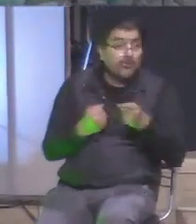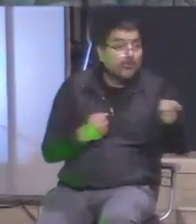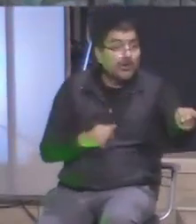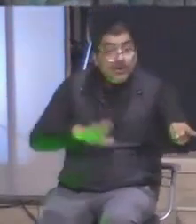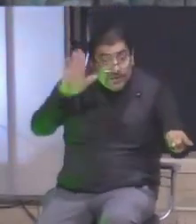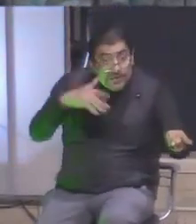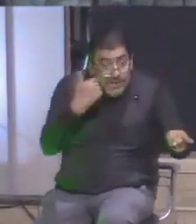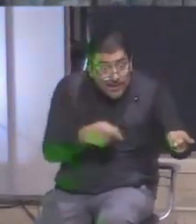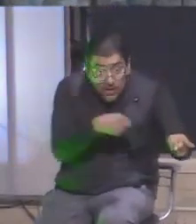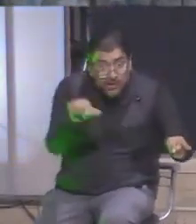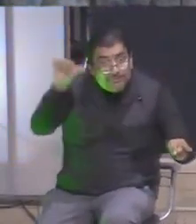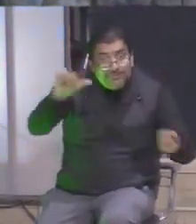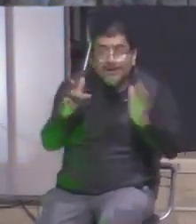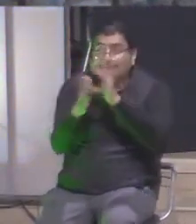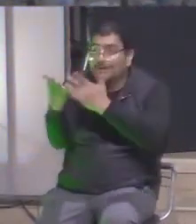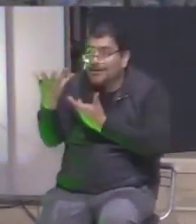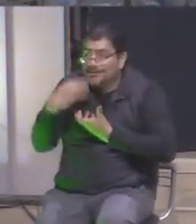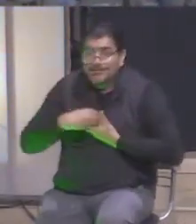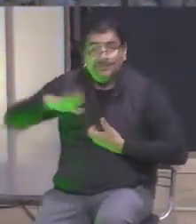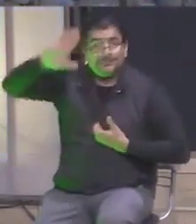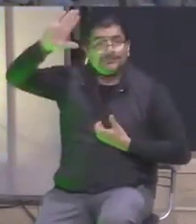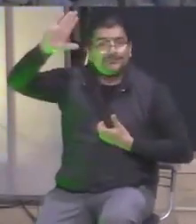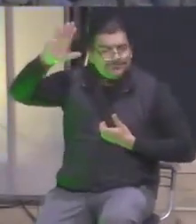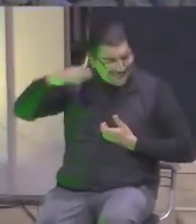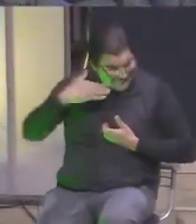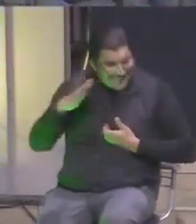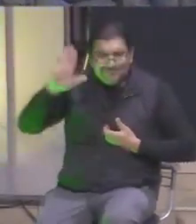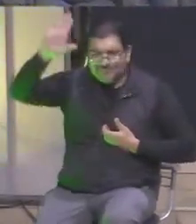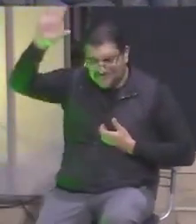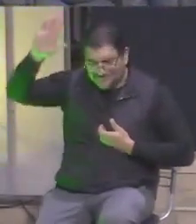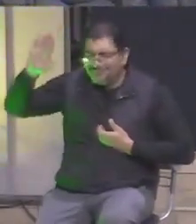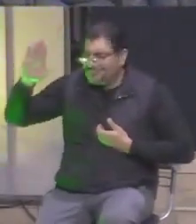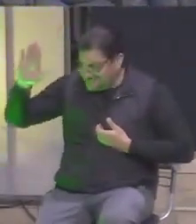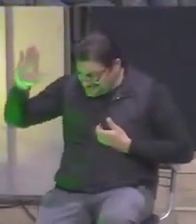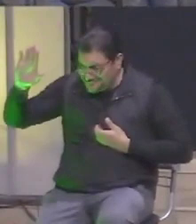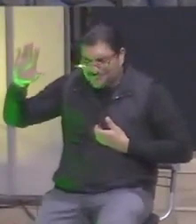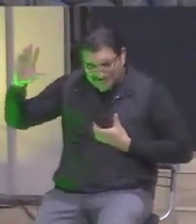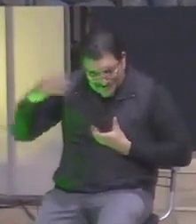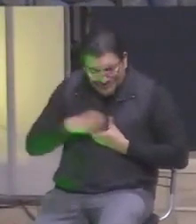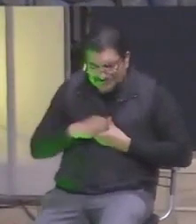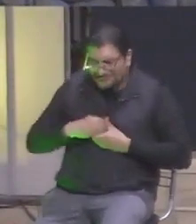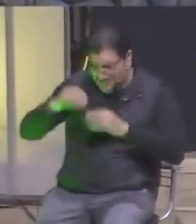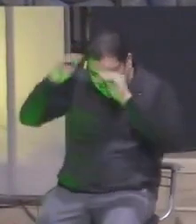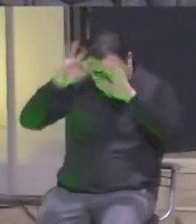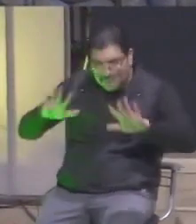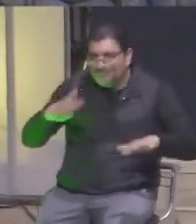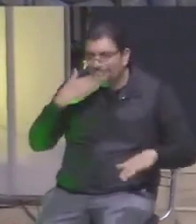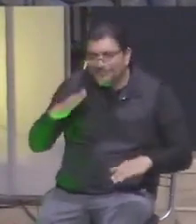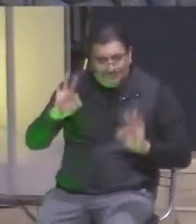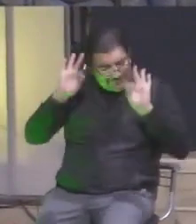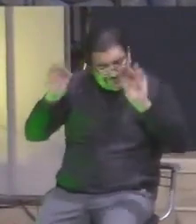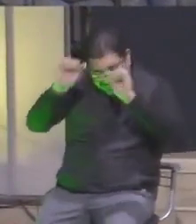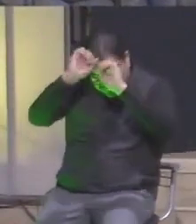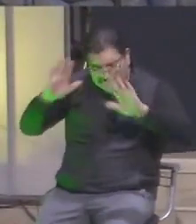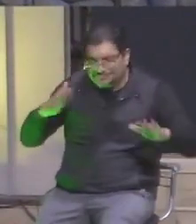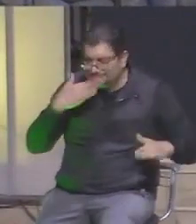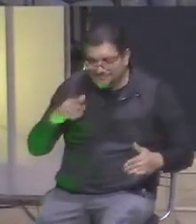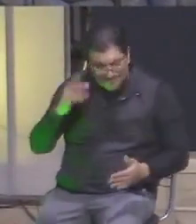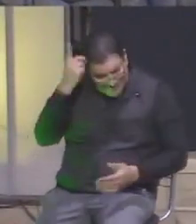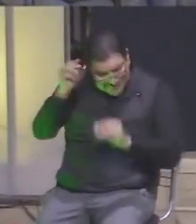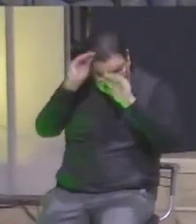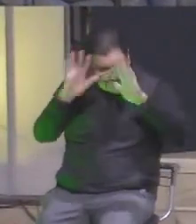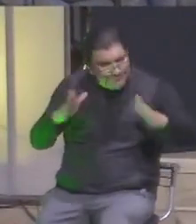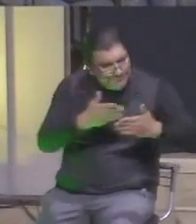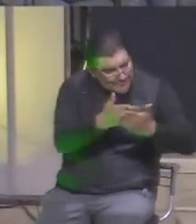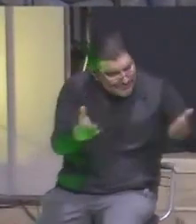yo quisiera orar contigo pero solamente levanta tu mano si hay alguien dentro de nuestras visitas Dios te bendiga Dios le bendiga Dios te bendiga